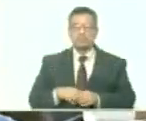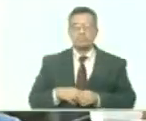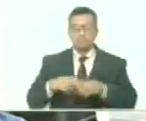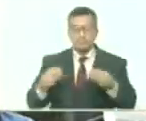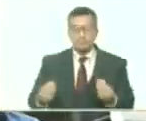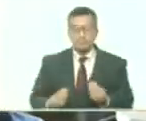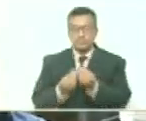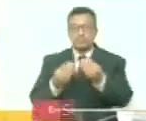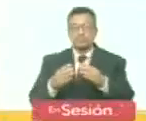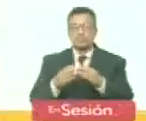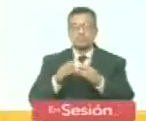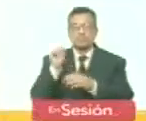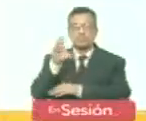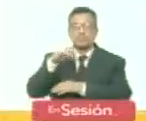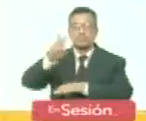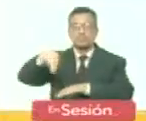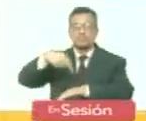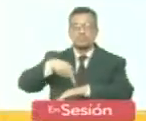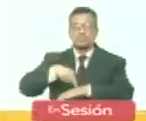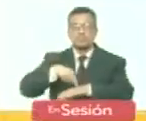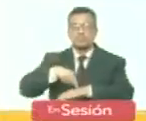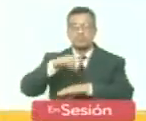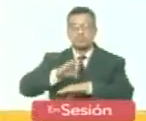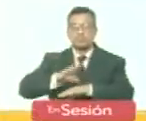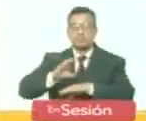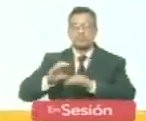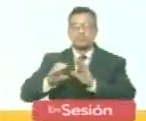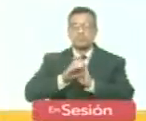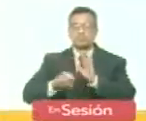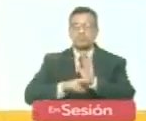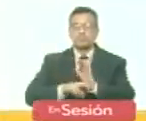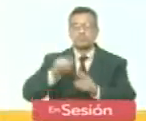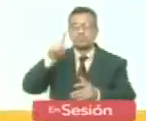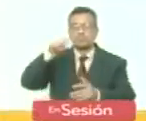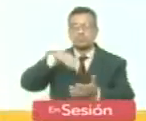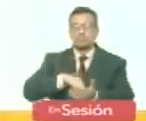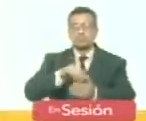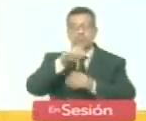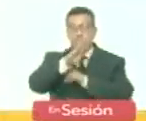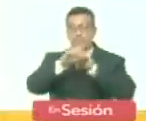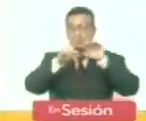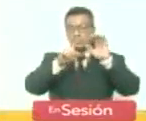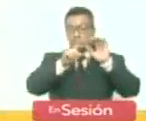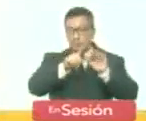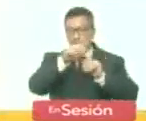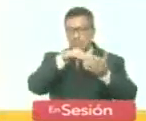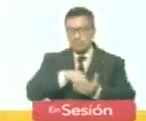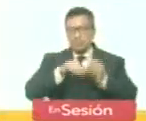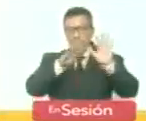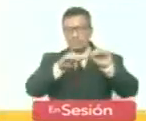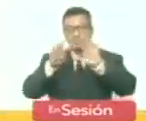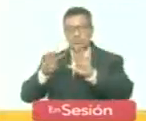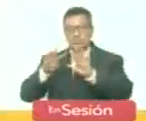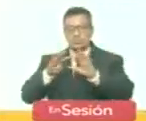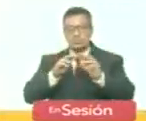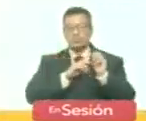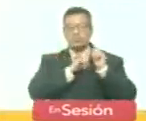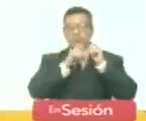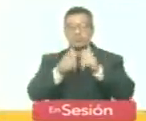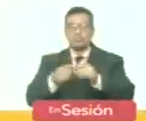junto con su Asamblea Nacional Constituyente en el año 99, le otorgaron a